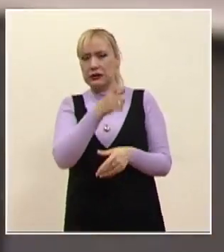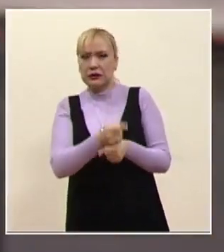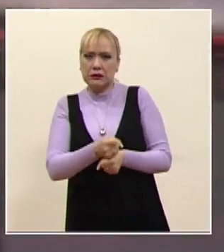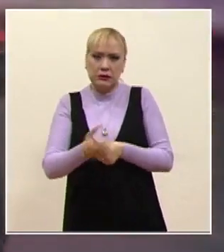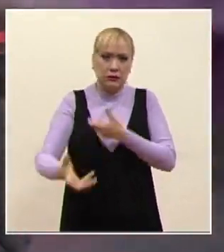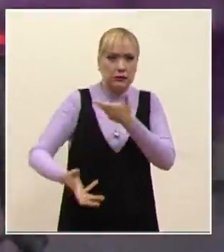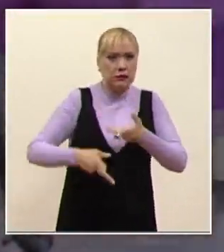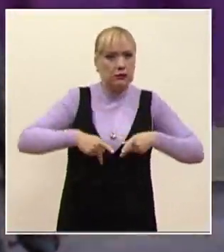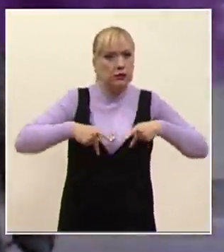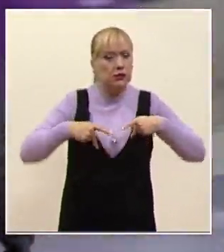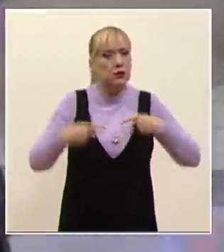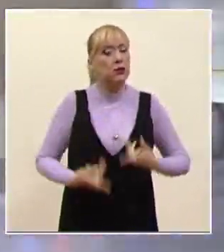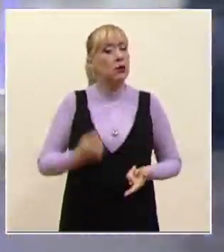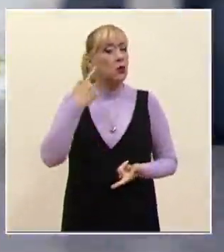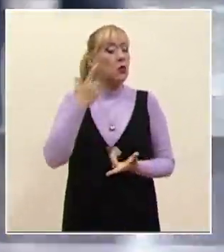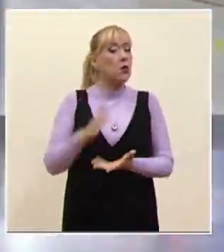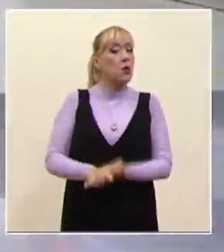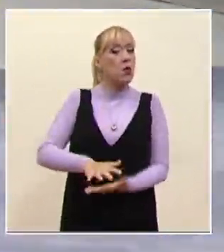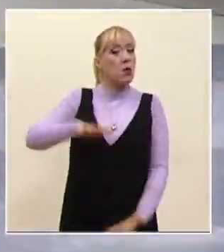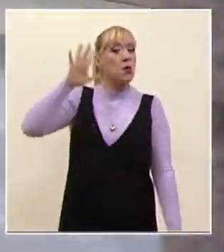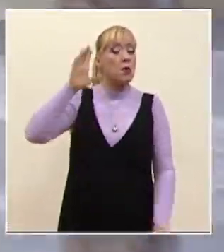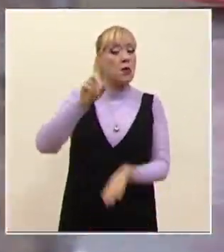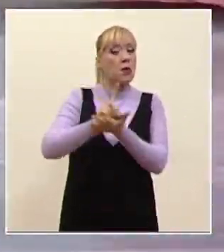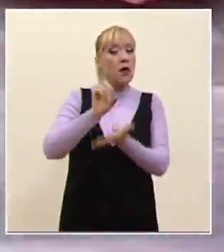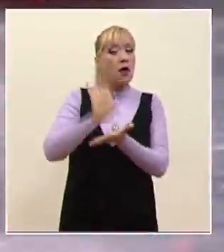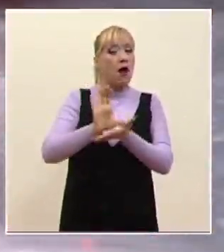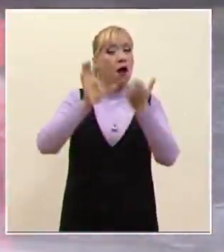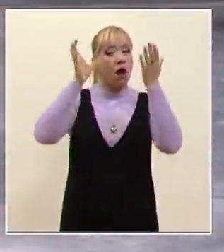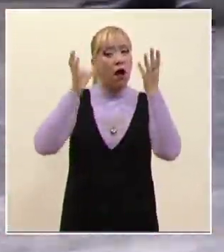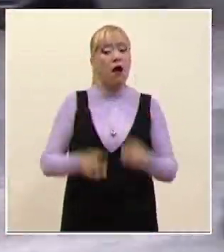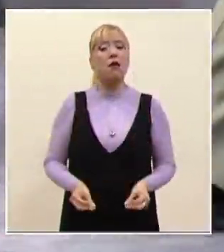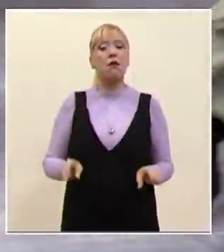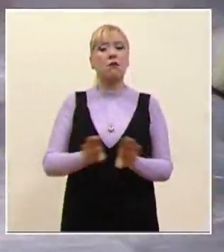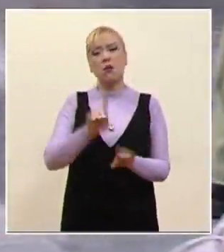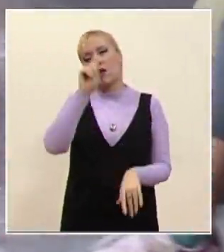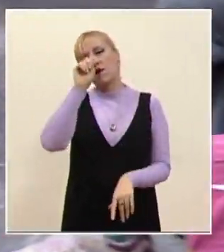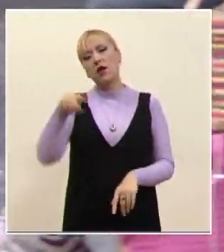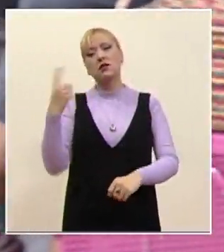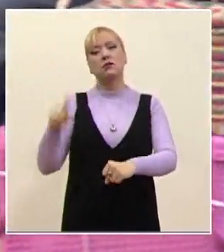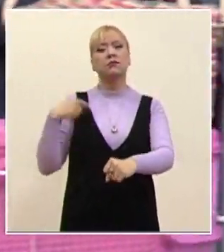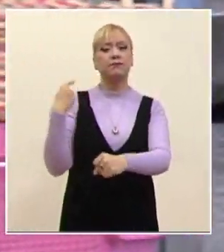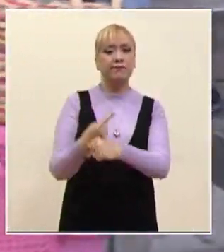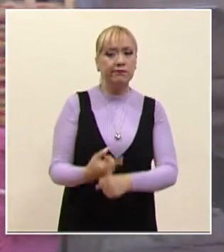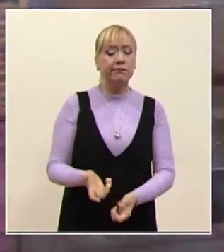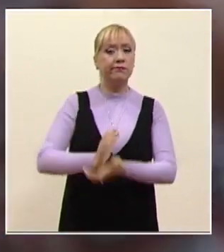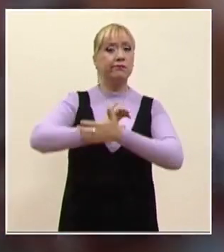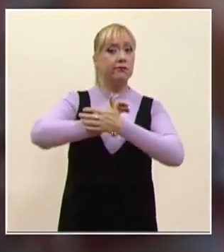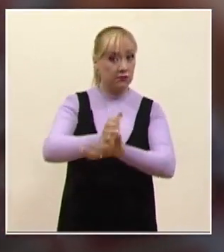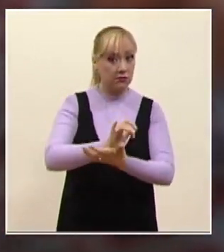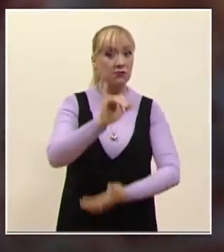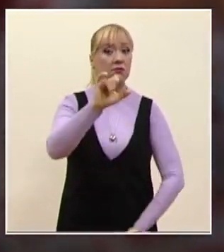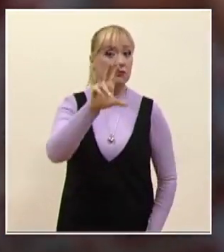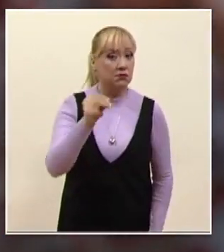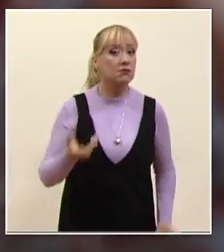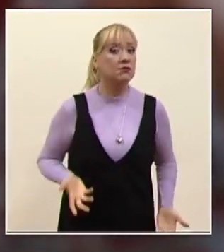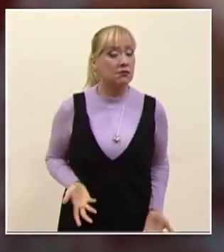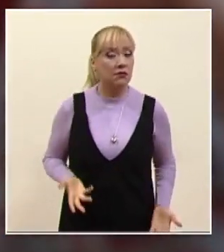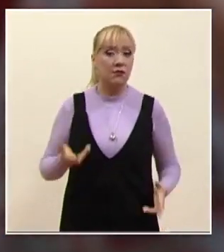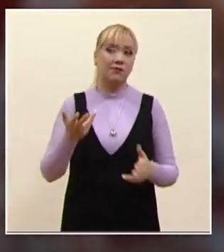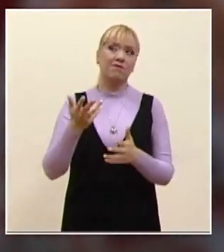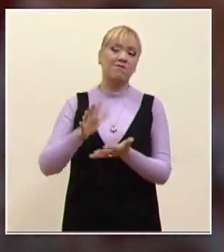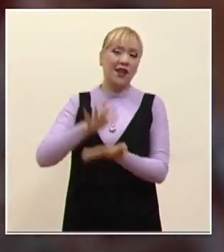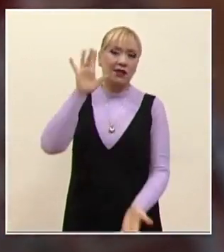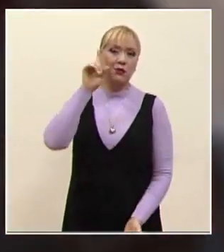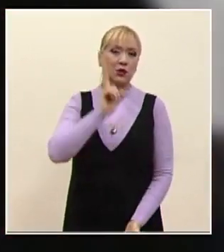que un elevado número de personas con discapacidad son víctimas de abuso sexual y discriminación, en especial mujeres